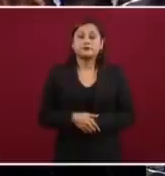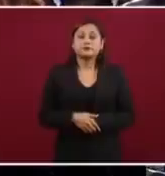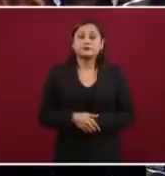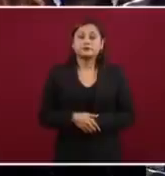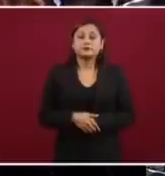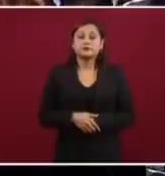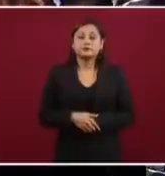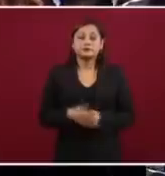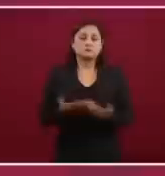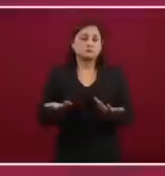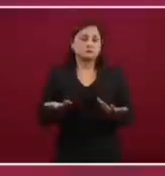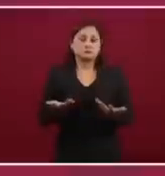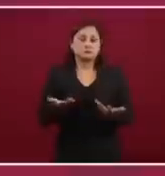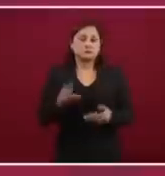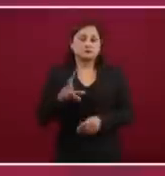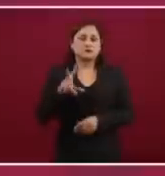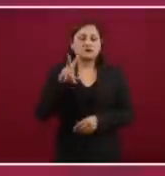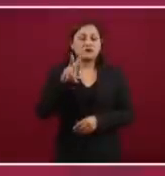arrasar